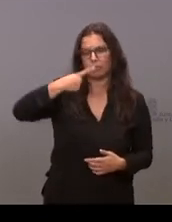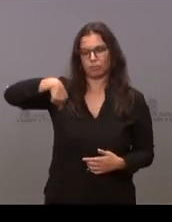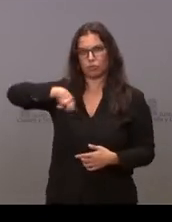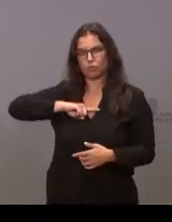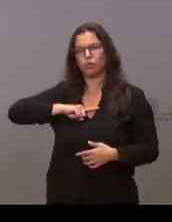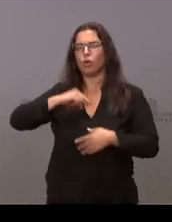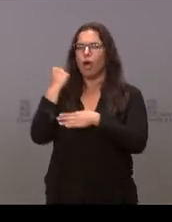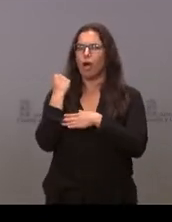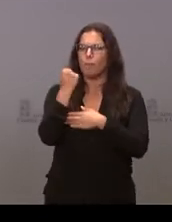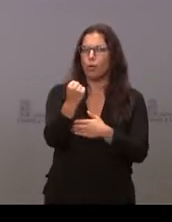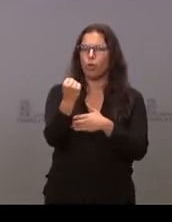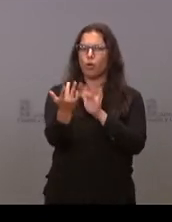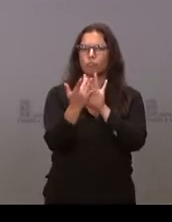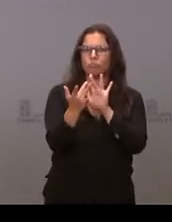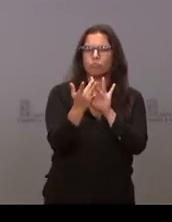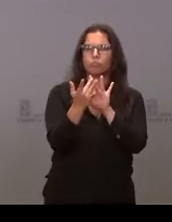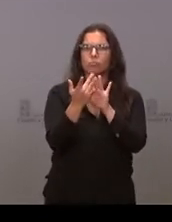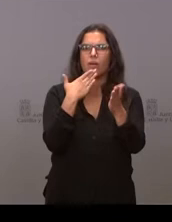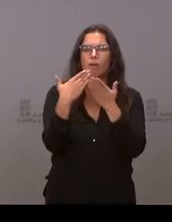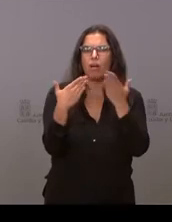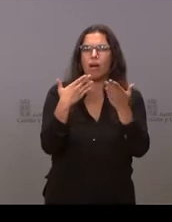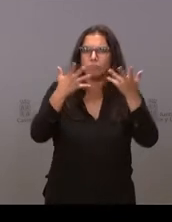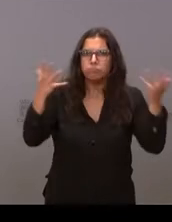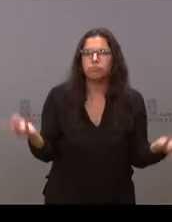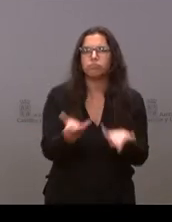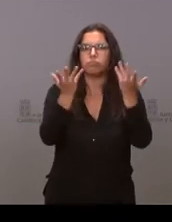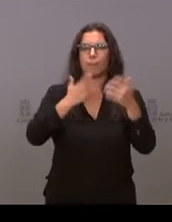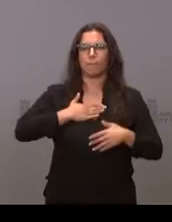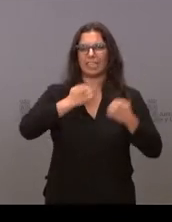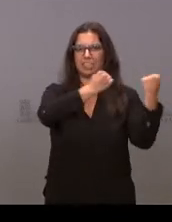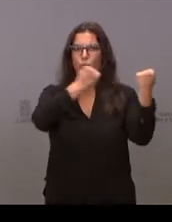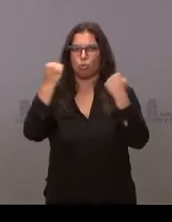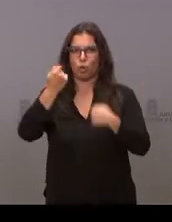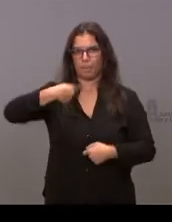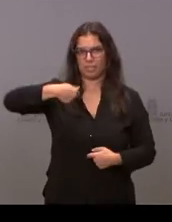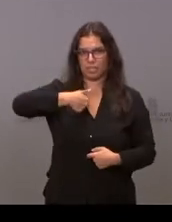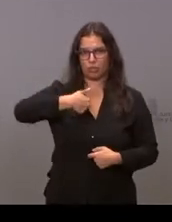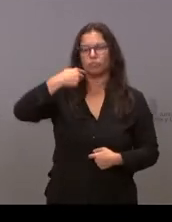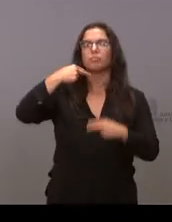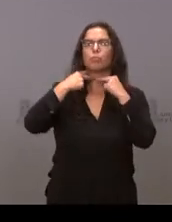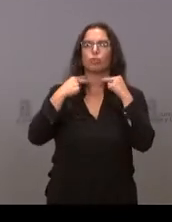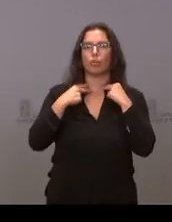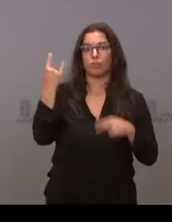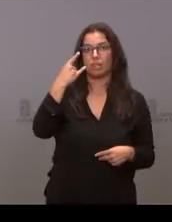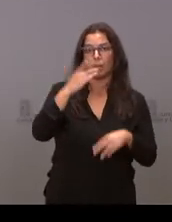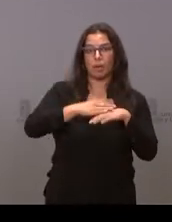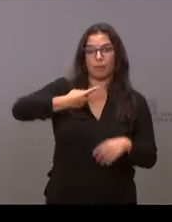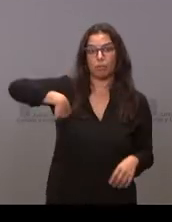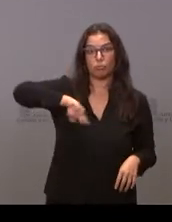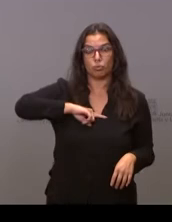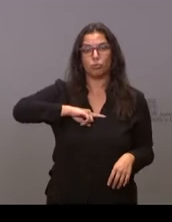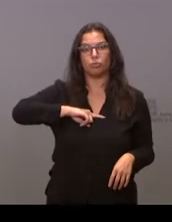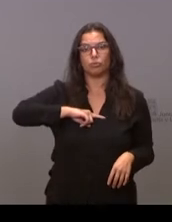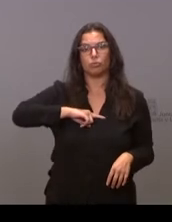la cercanía y el aliento de la institución que presido. Que para nosotros